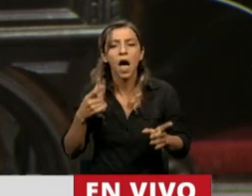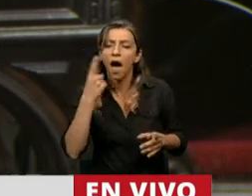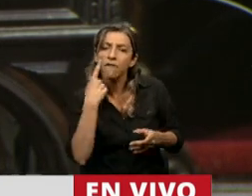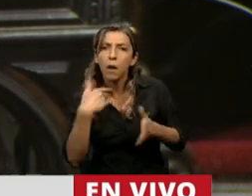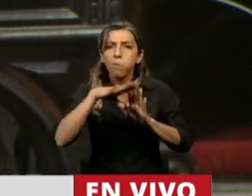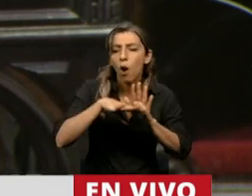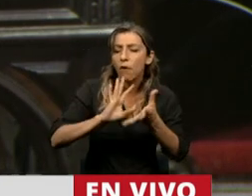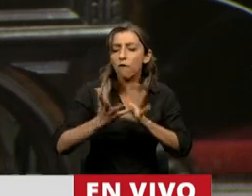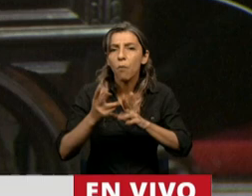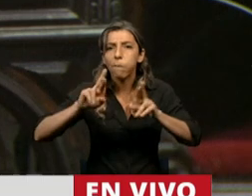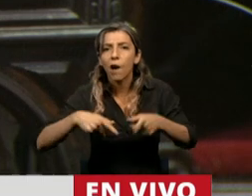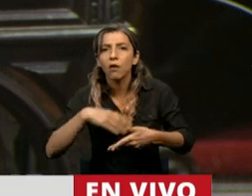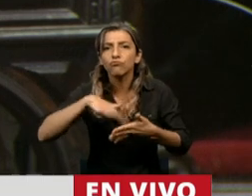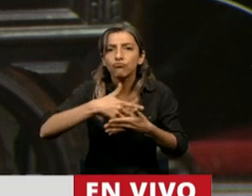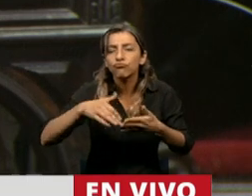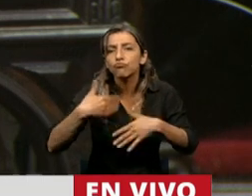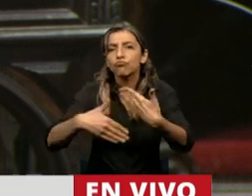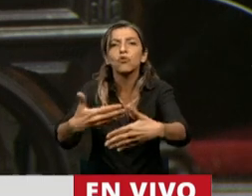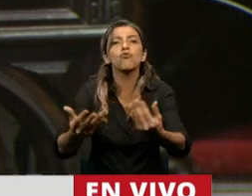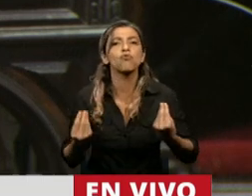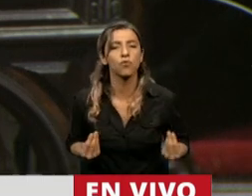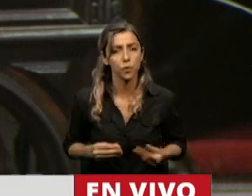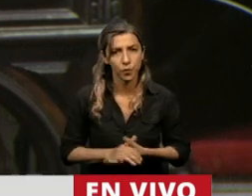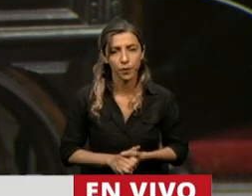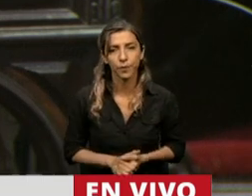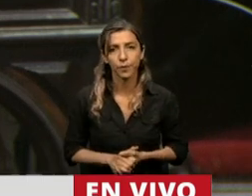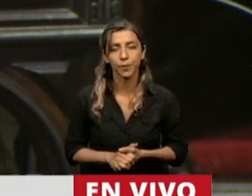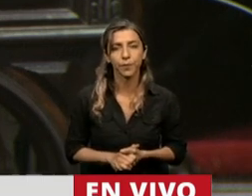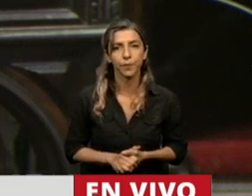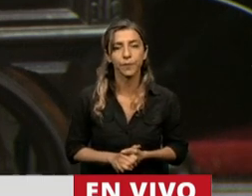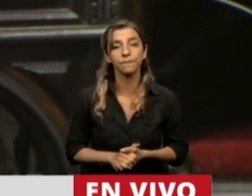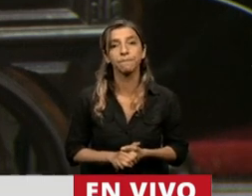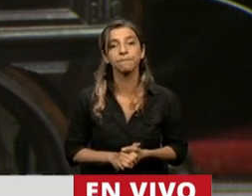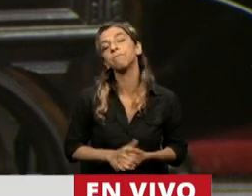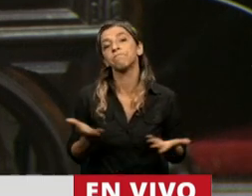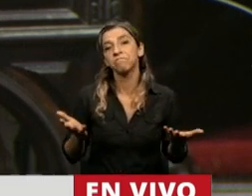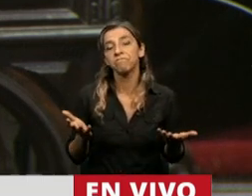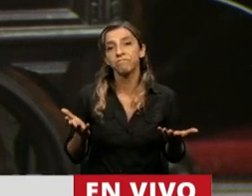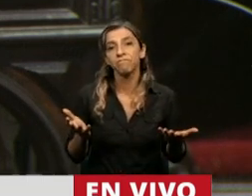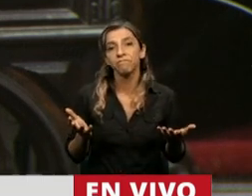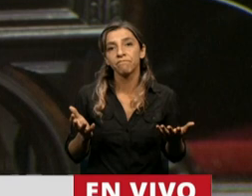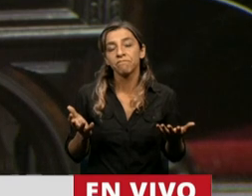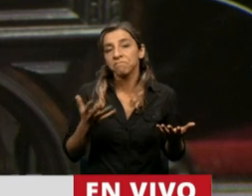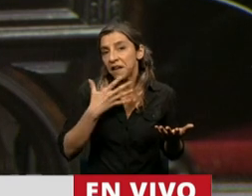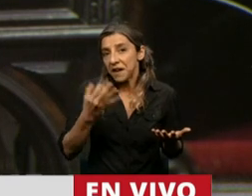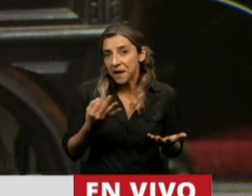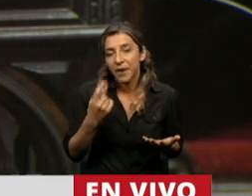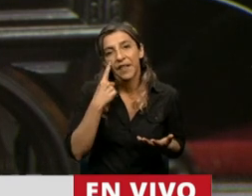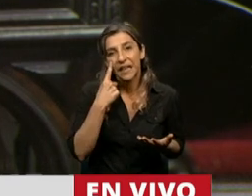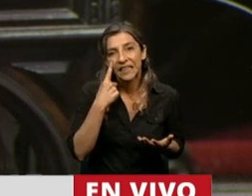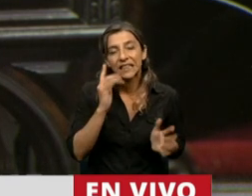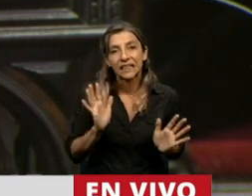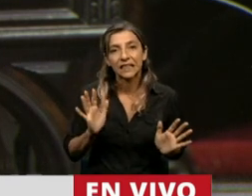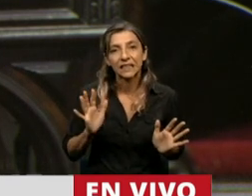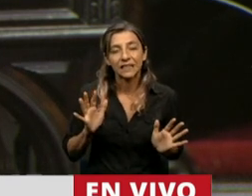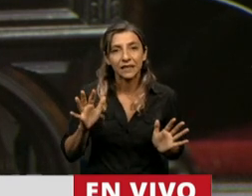programas o de la propuesta de programas para avanzar sobre esa realidad el tema es que tenemos Bueno la verdad que los intendentes del